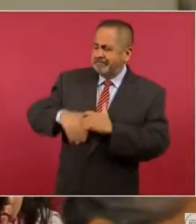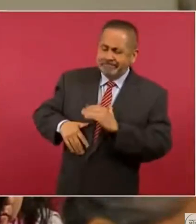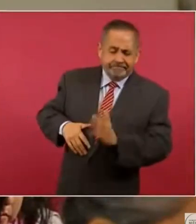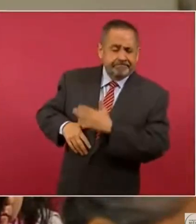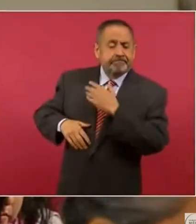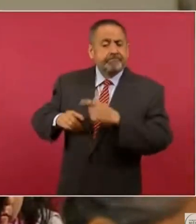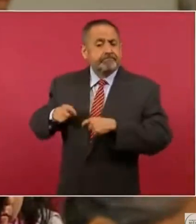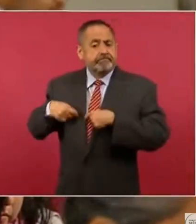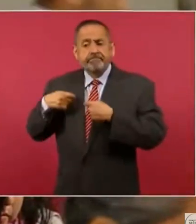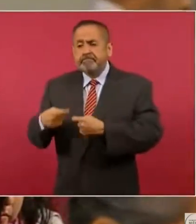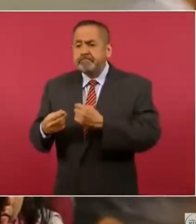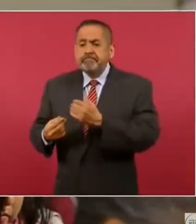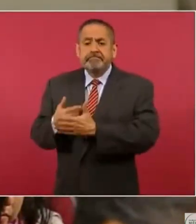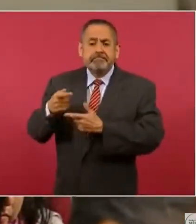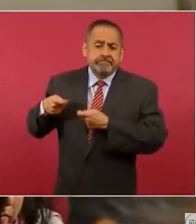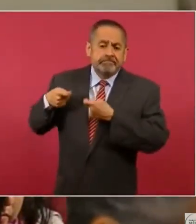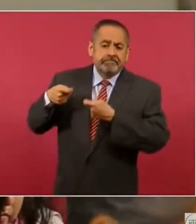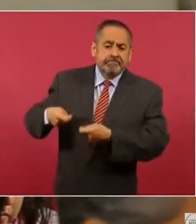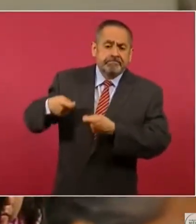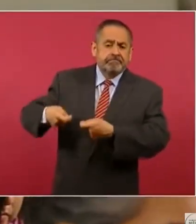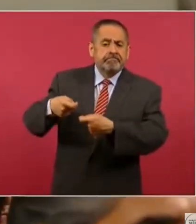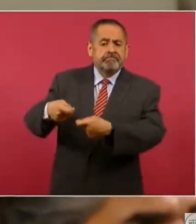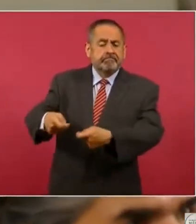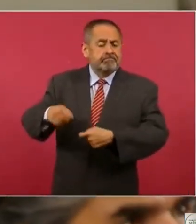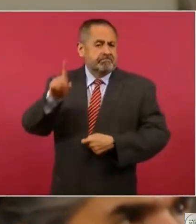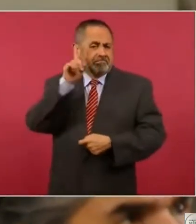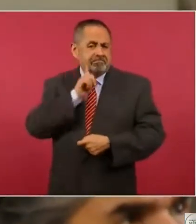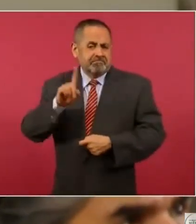nueva generación que tienen esa